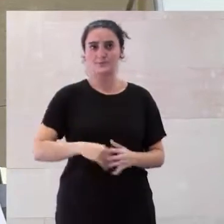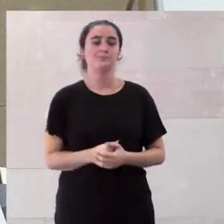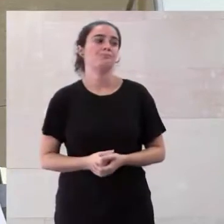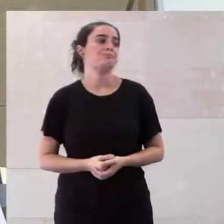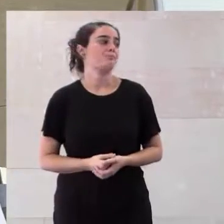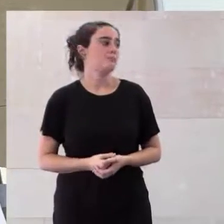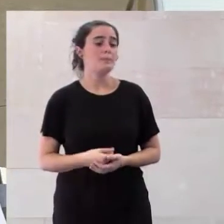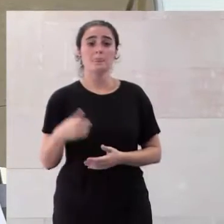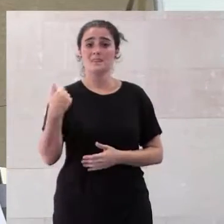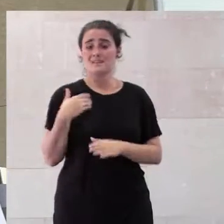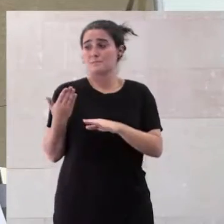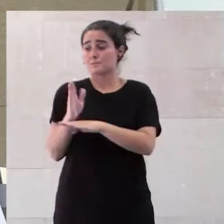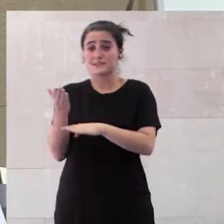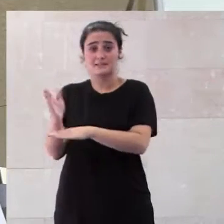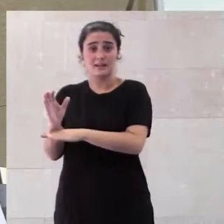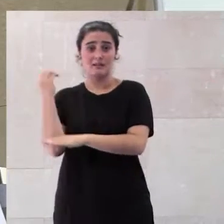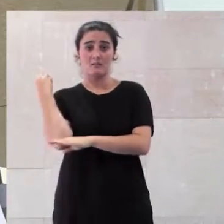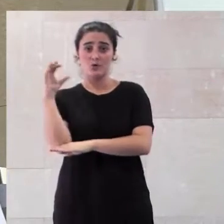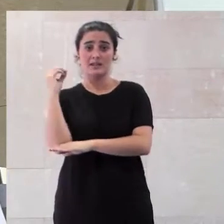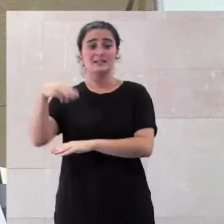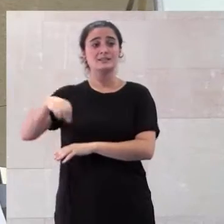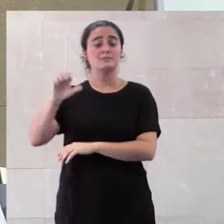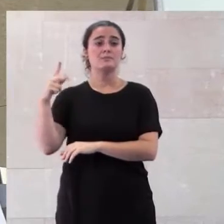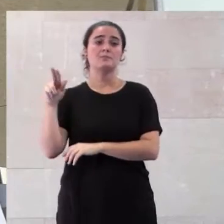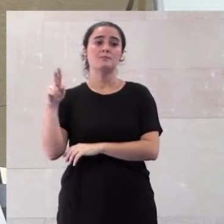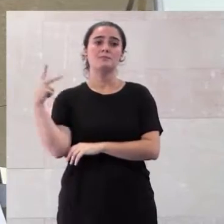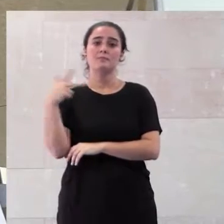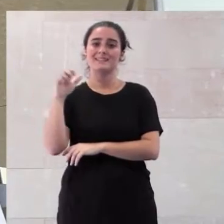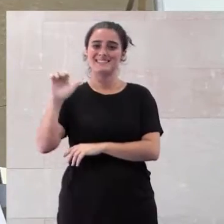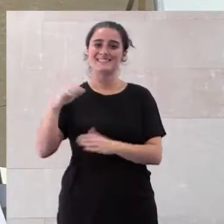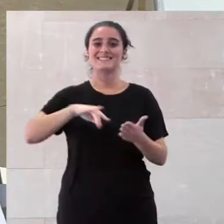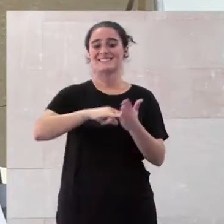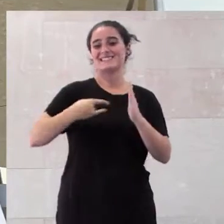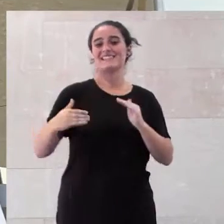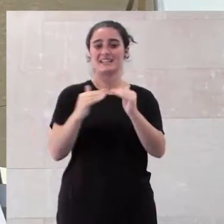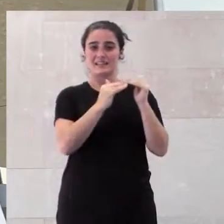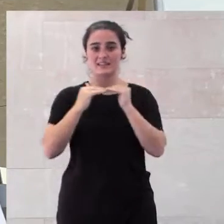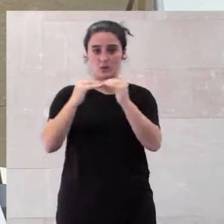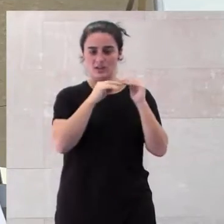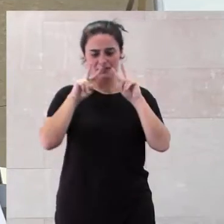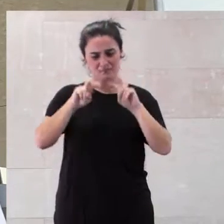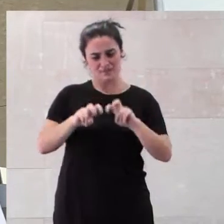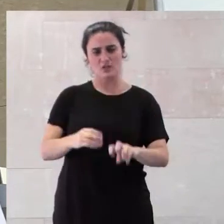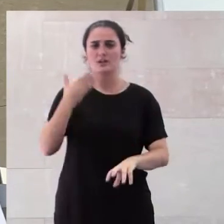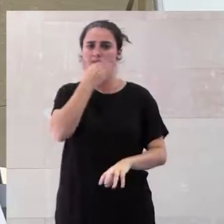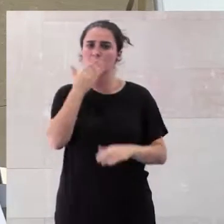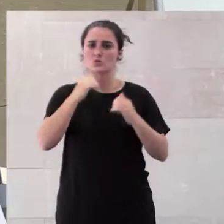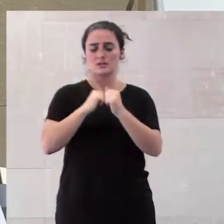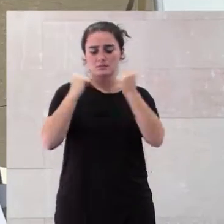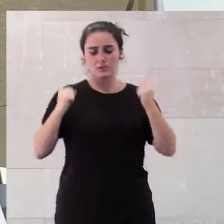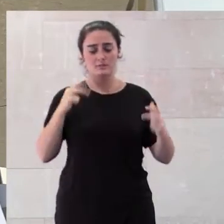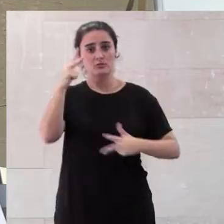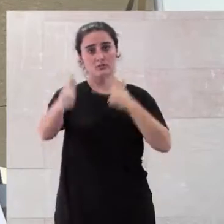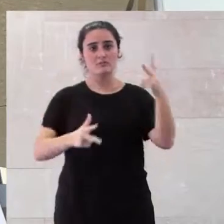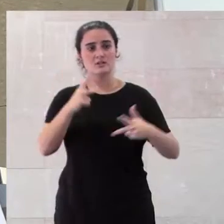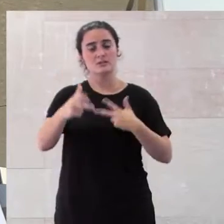Bueno, os he presentado a las ponentes. Merche Fernández Boga es técnica de igualdad e investigadora en escuelas de empoderamiento de la Comunidad Autónoma